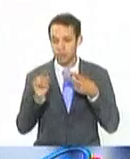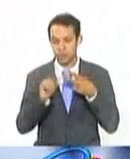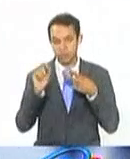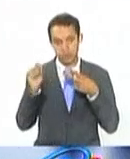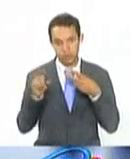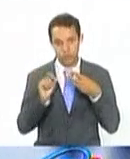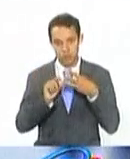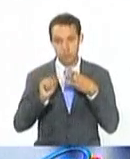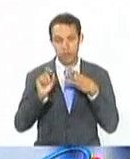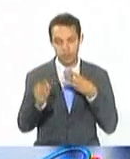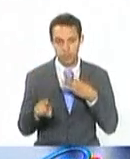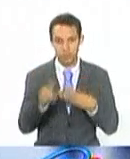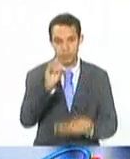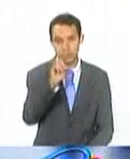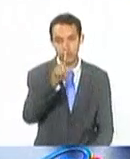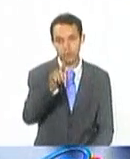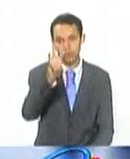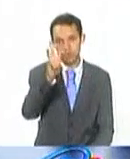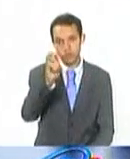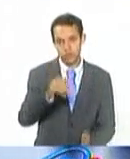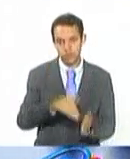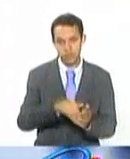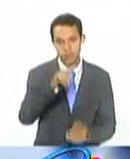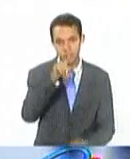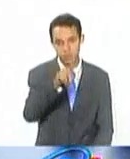línea gratis también desde luego 018000